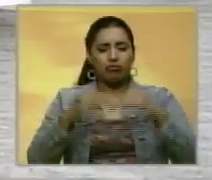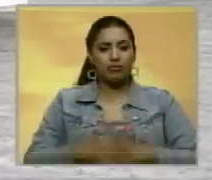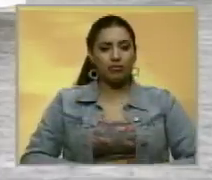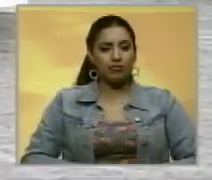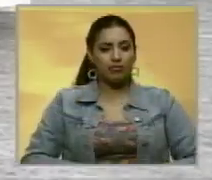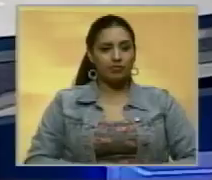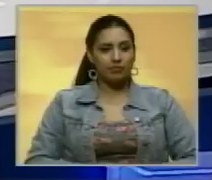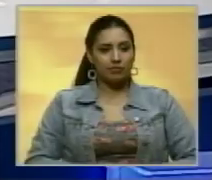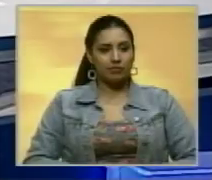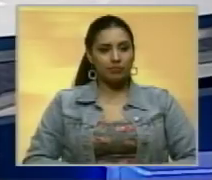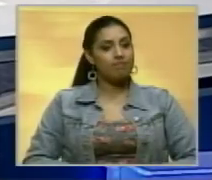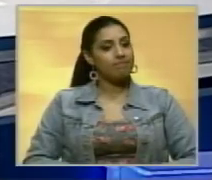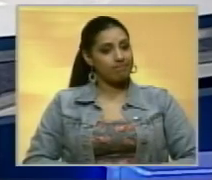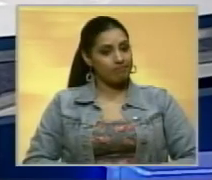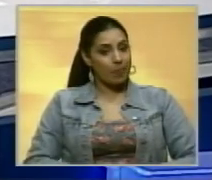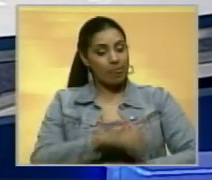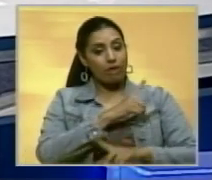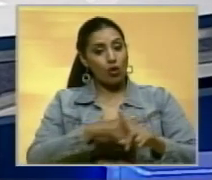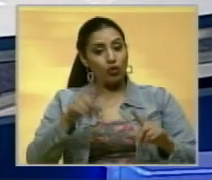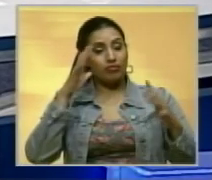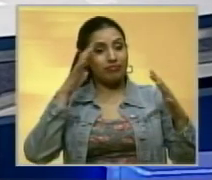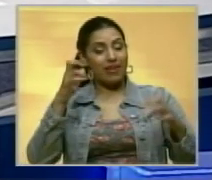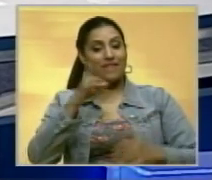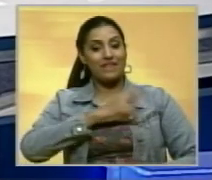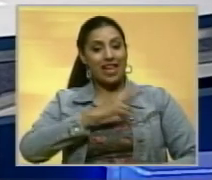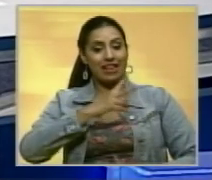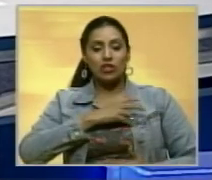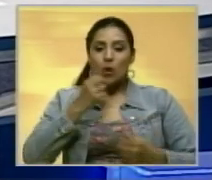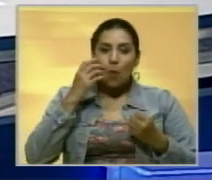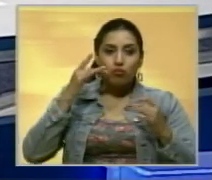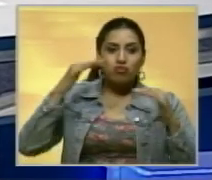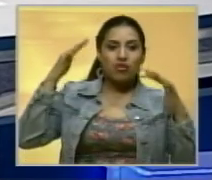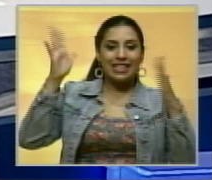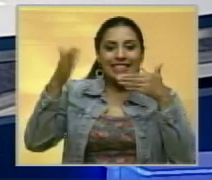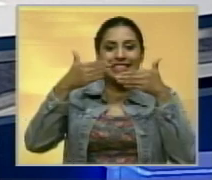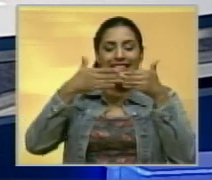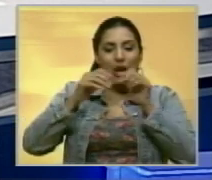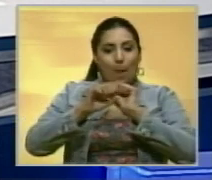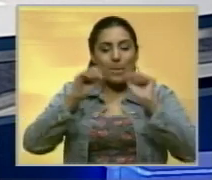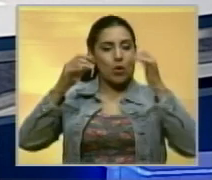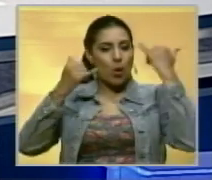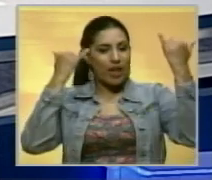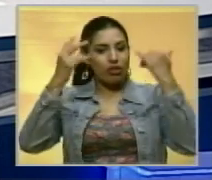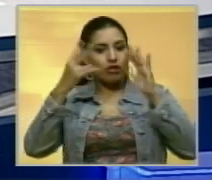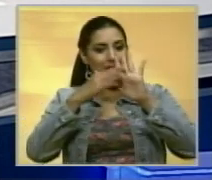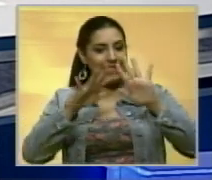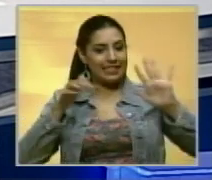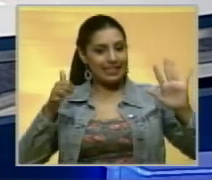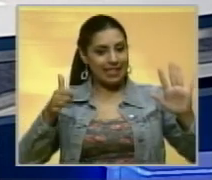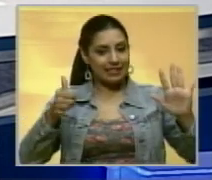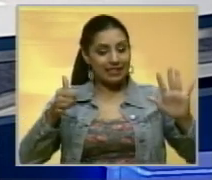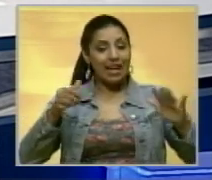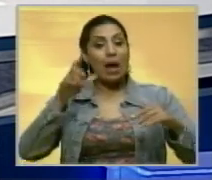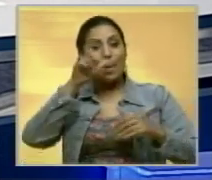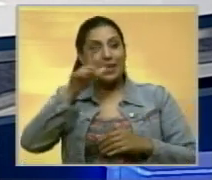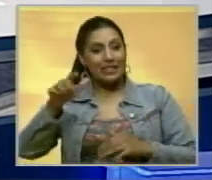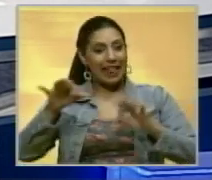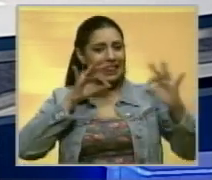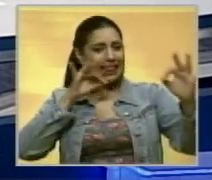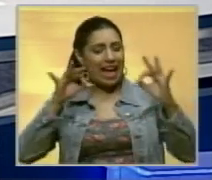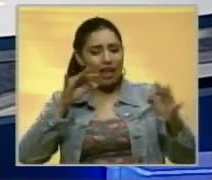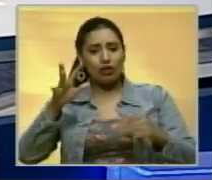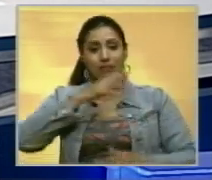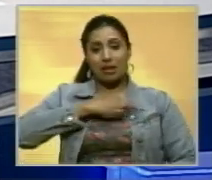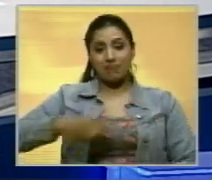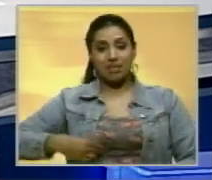destruidas. El talento de Venevisión brilló durante el cierre de la Explosión Creativa 2016. Animadores, actores